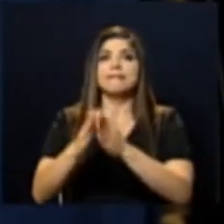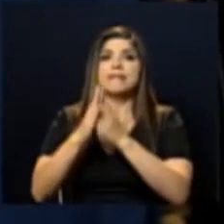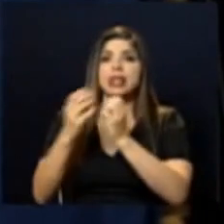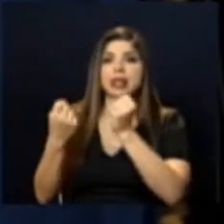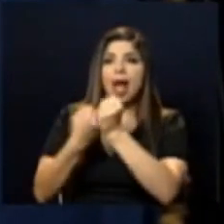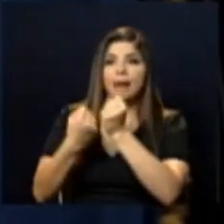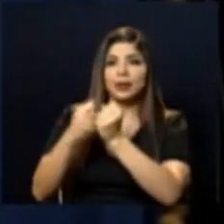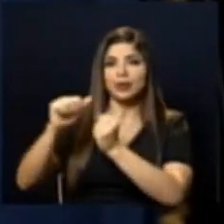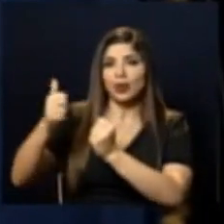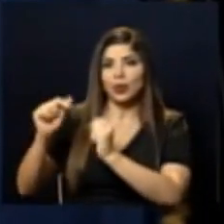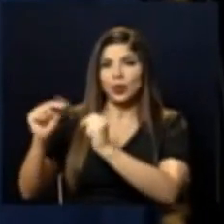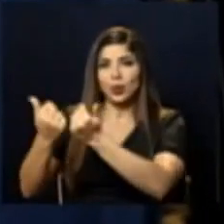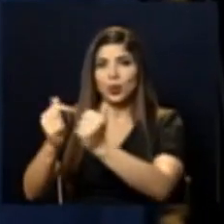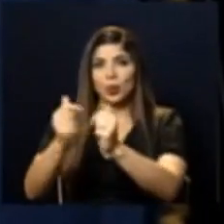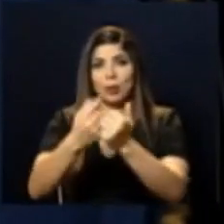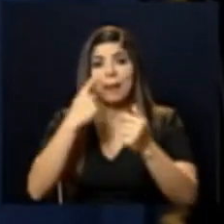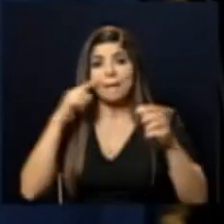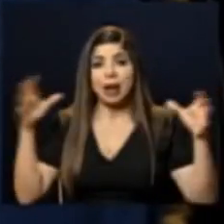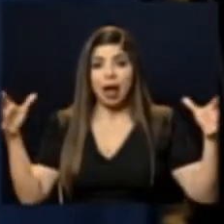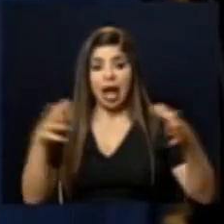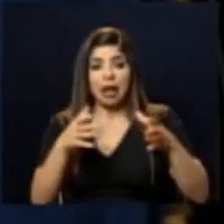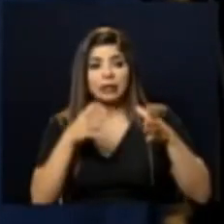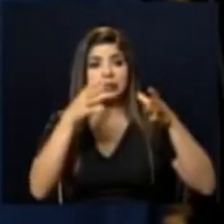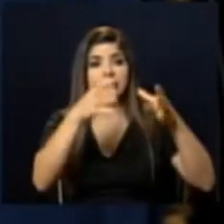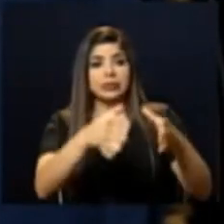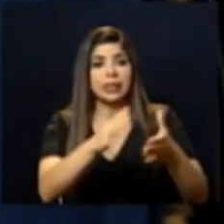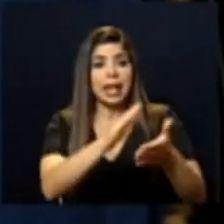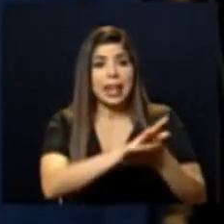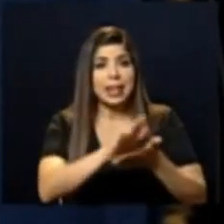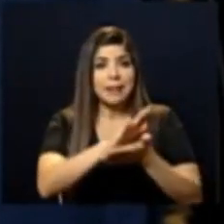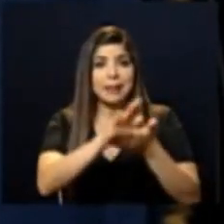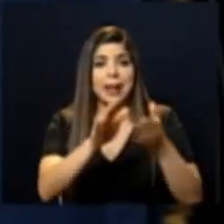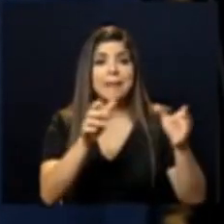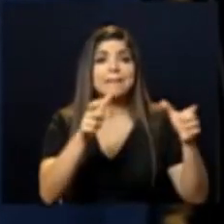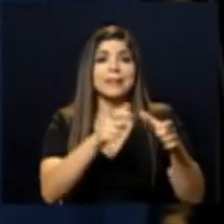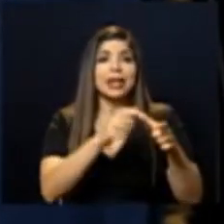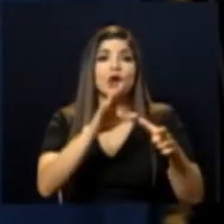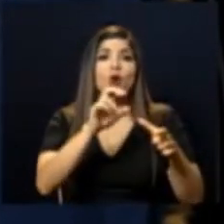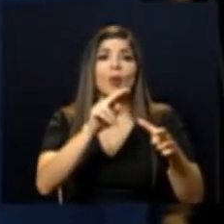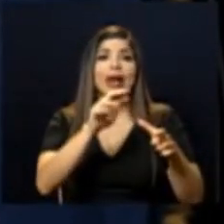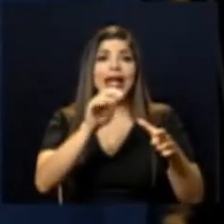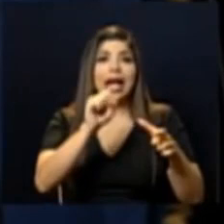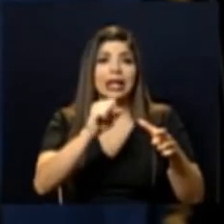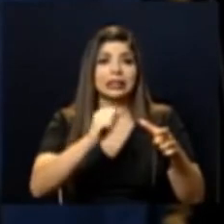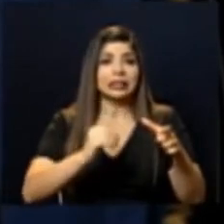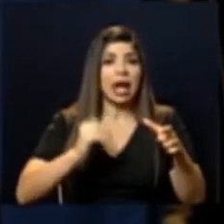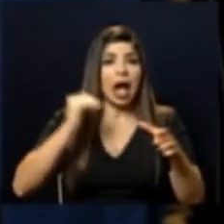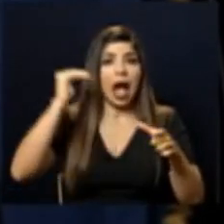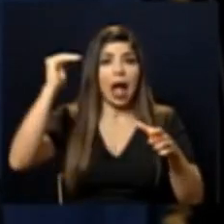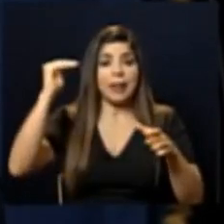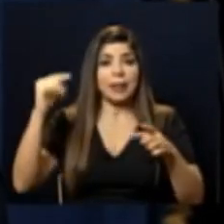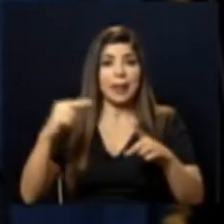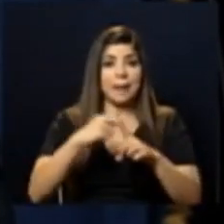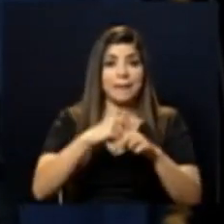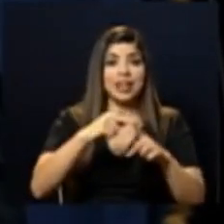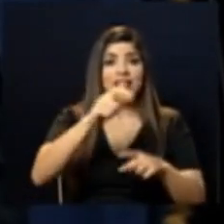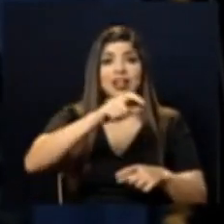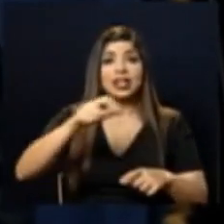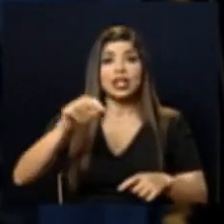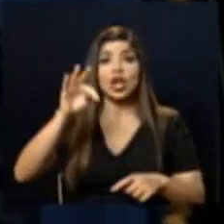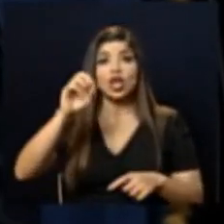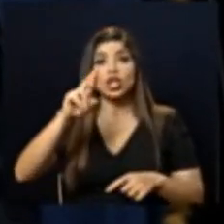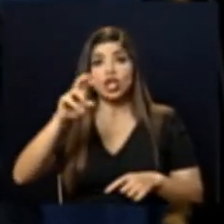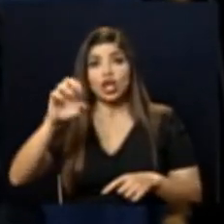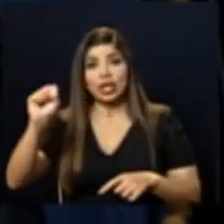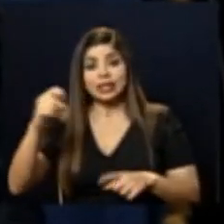diversos sectores para limpiar las microcuencas de la parte alta y media del río Torres y